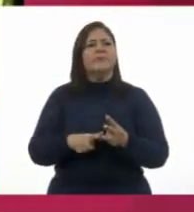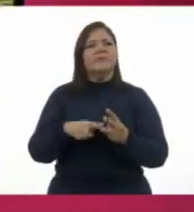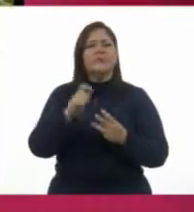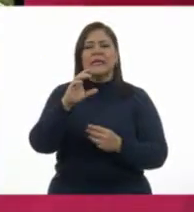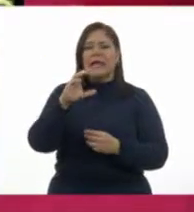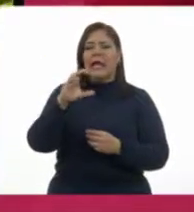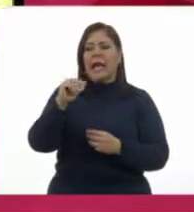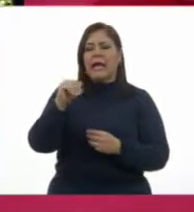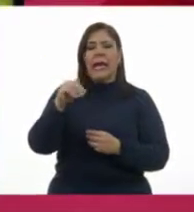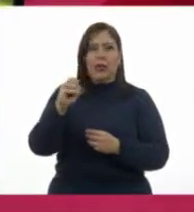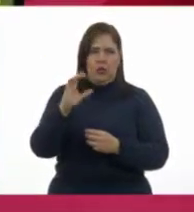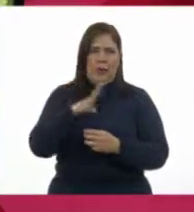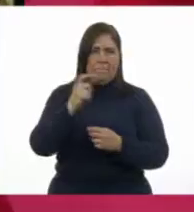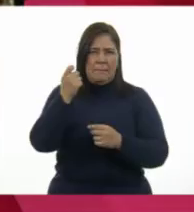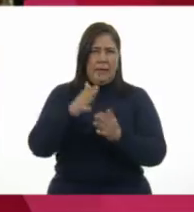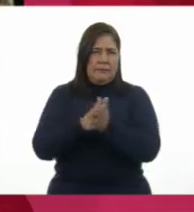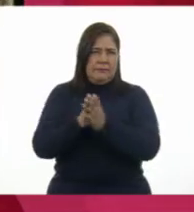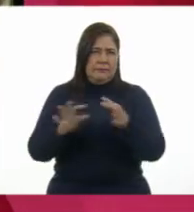cacao.